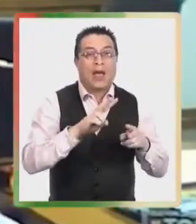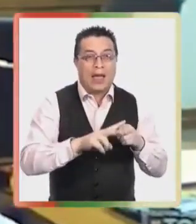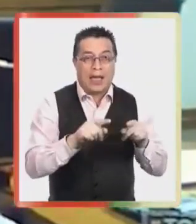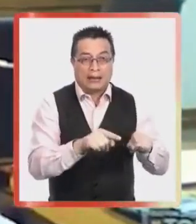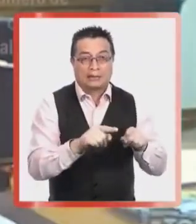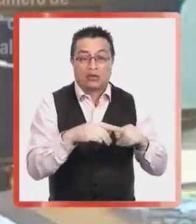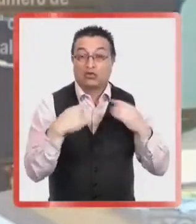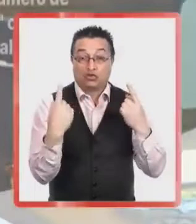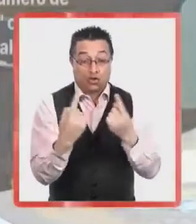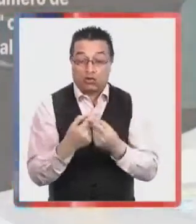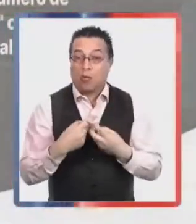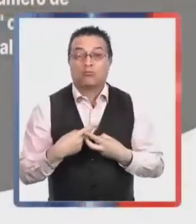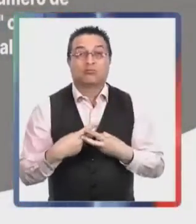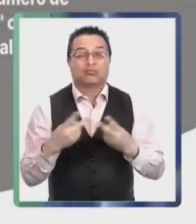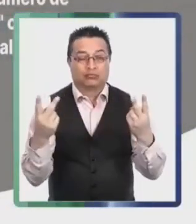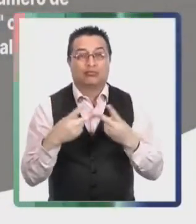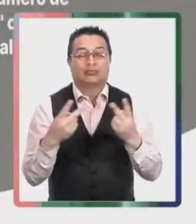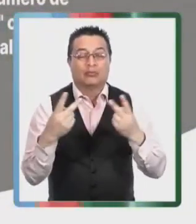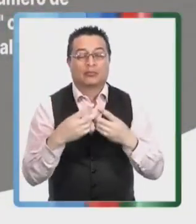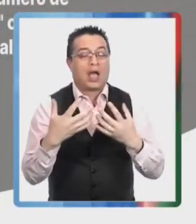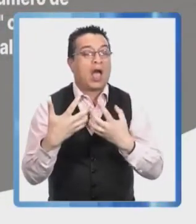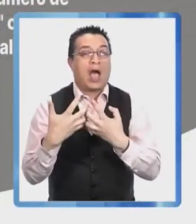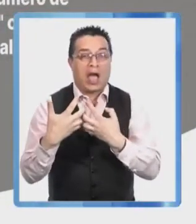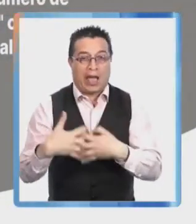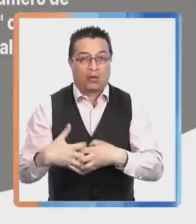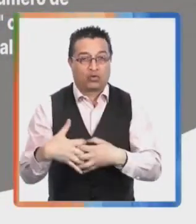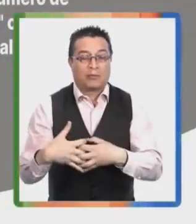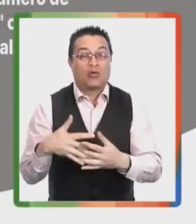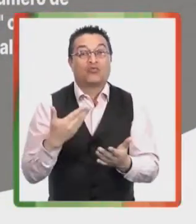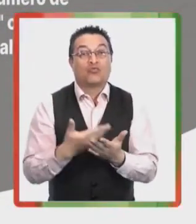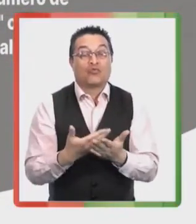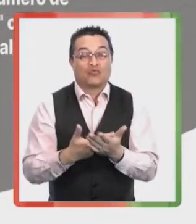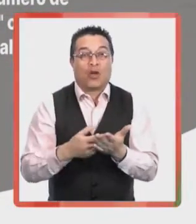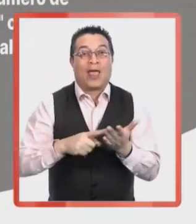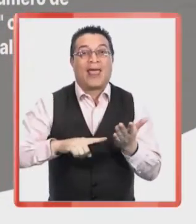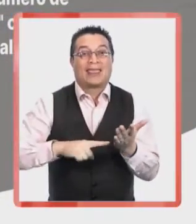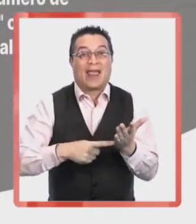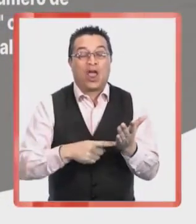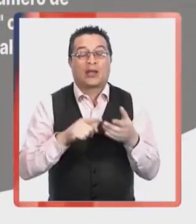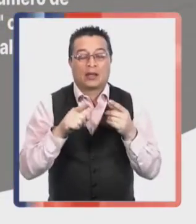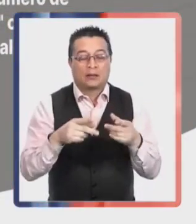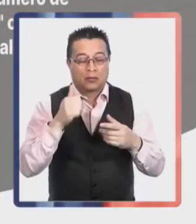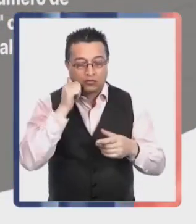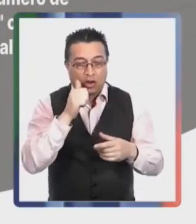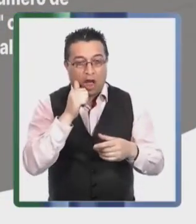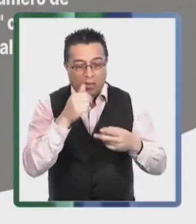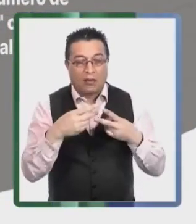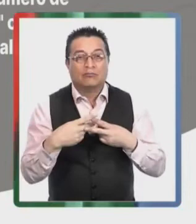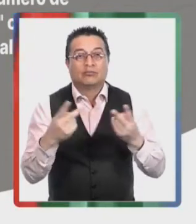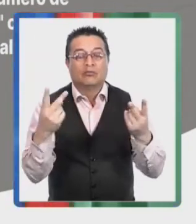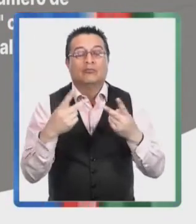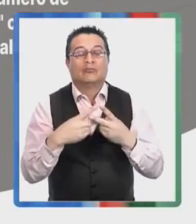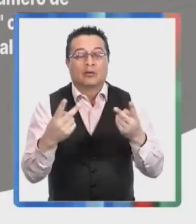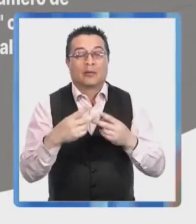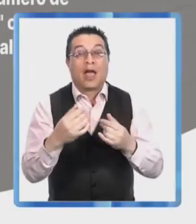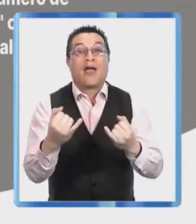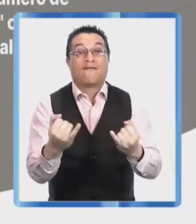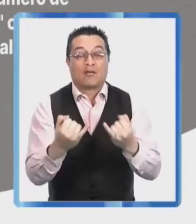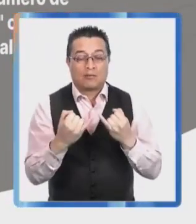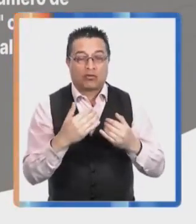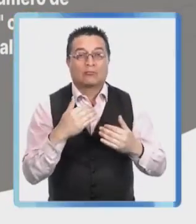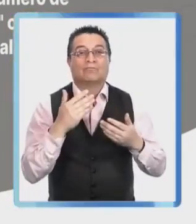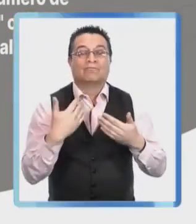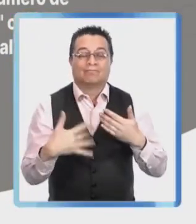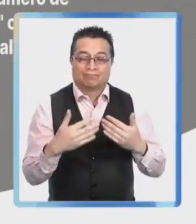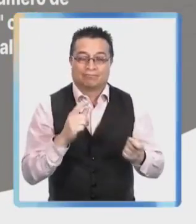todos estos datos se publican como digo de manera automática aprovechamos la tecnología y se refrescan todos los días de manera que es formación